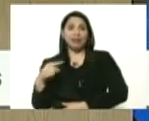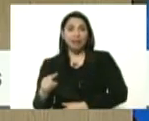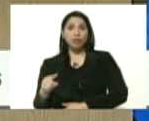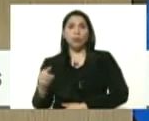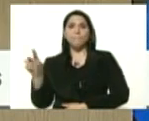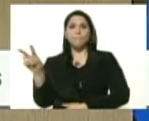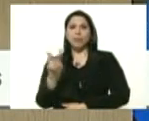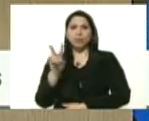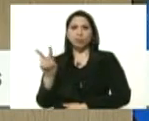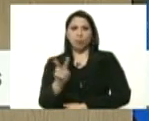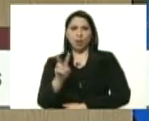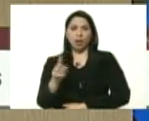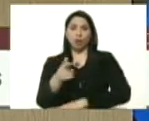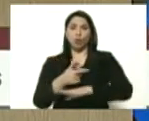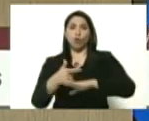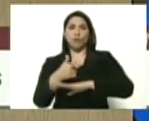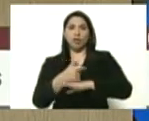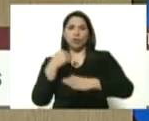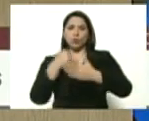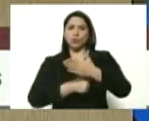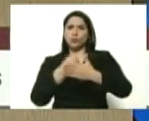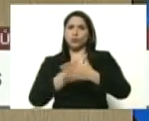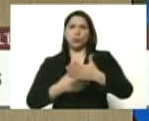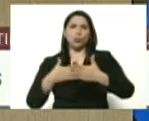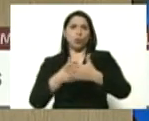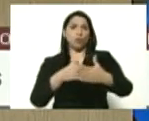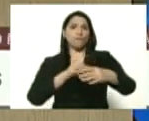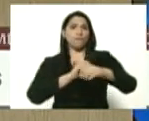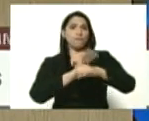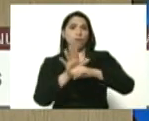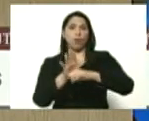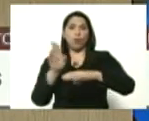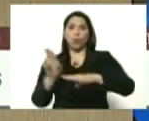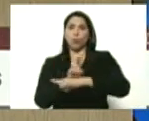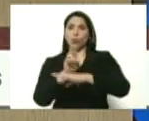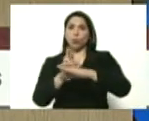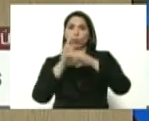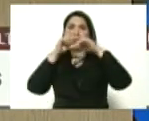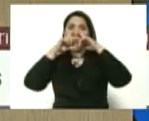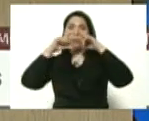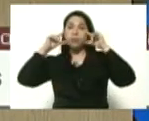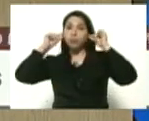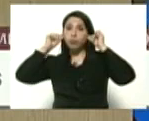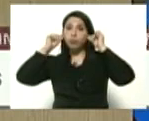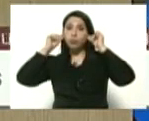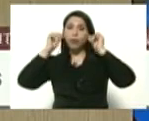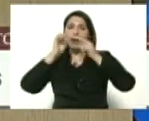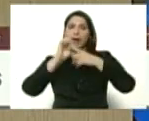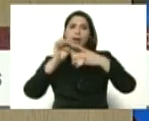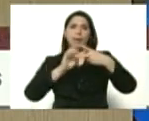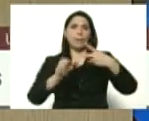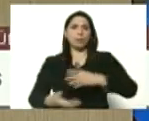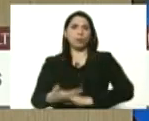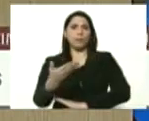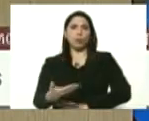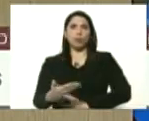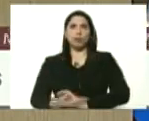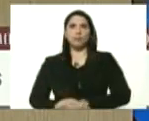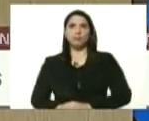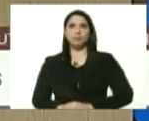Venezuela y su gobierno en la lucha contra el coronavirus, el uso del tapaboca es un elemento